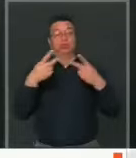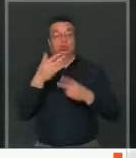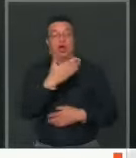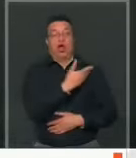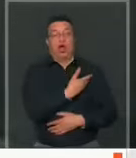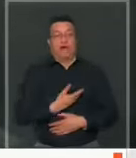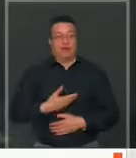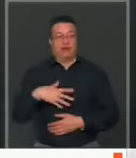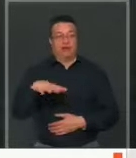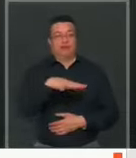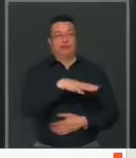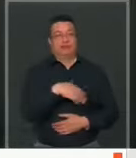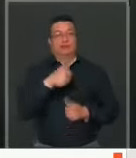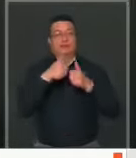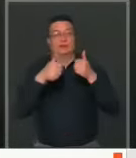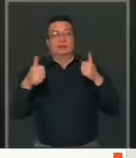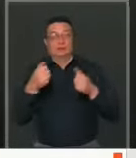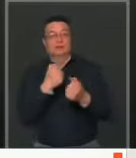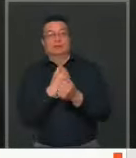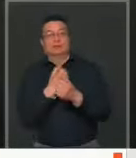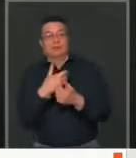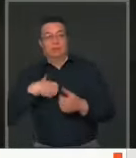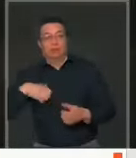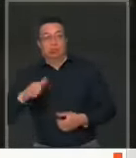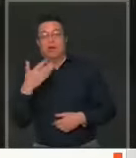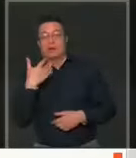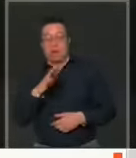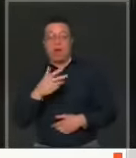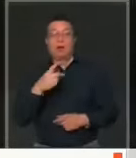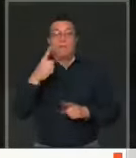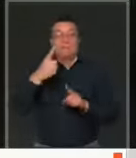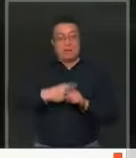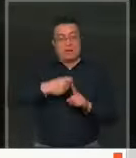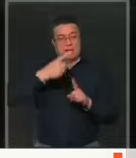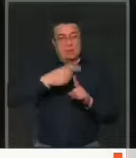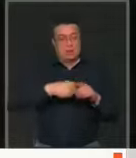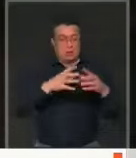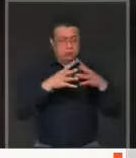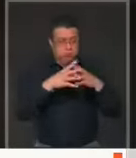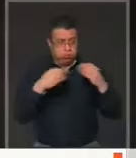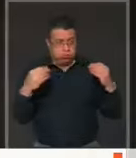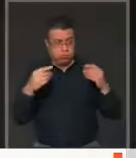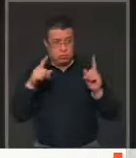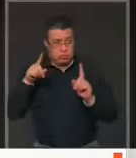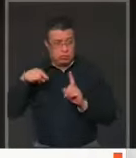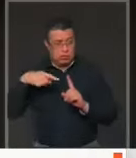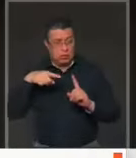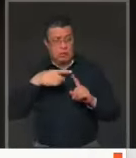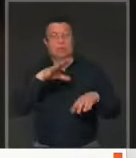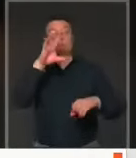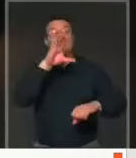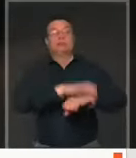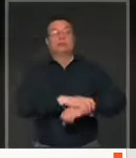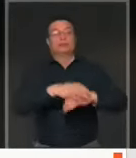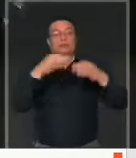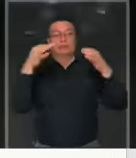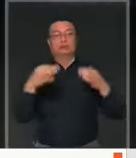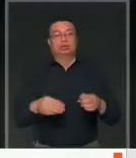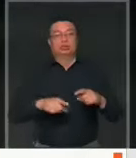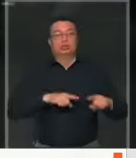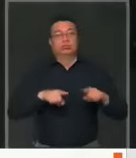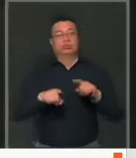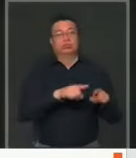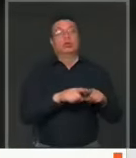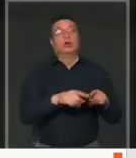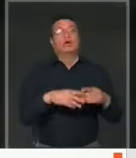las autoridades policiales, ya que luego de varios meses prófugo finalmente pudo concretarse esta diligencia.